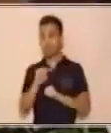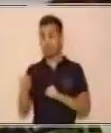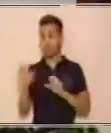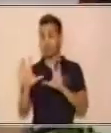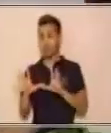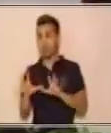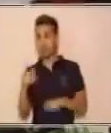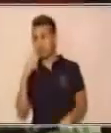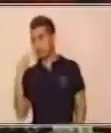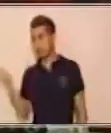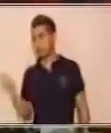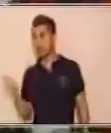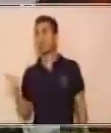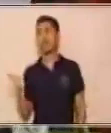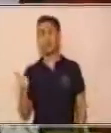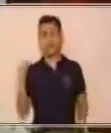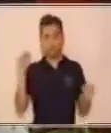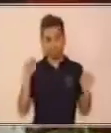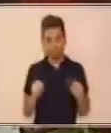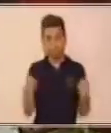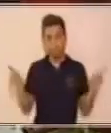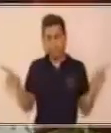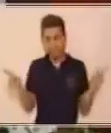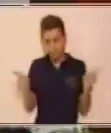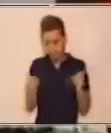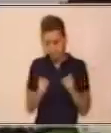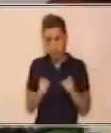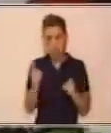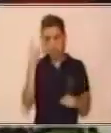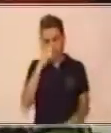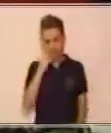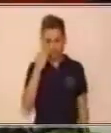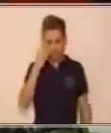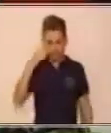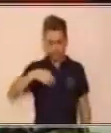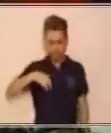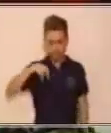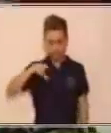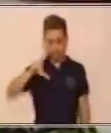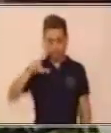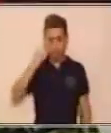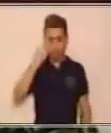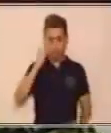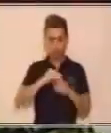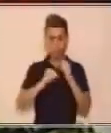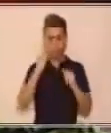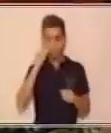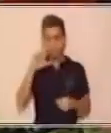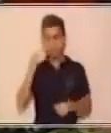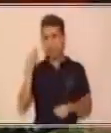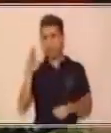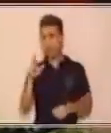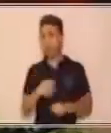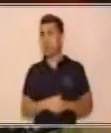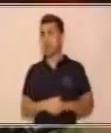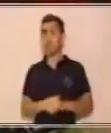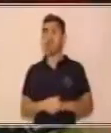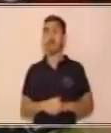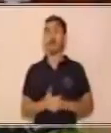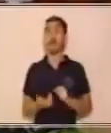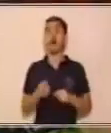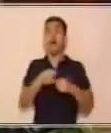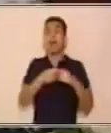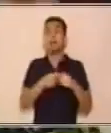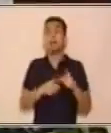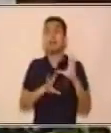es una fracción que se puede simplificar. Entonces la simplificamos, escribimos. ¿La mitad